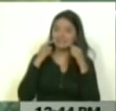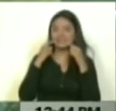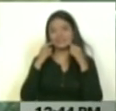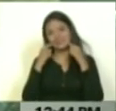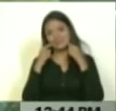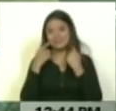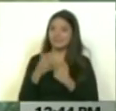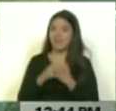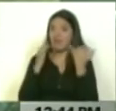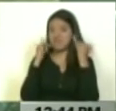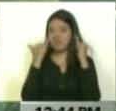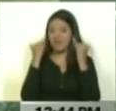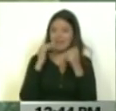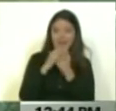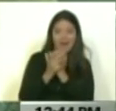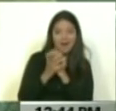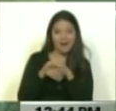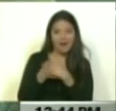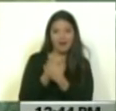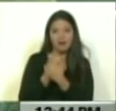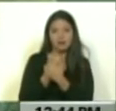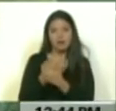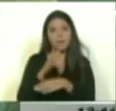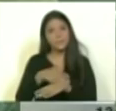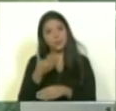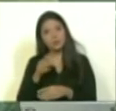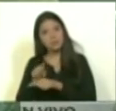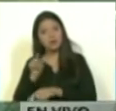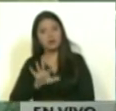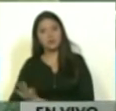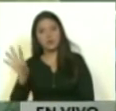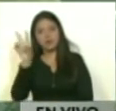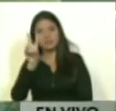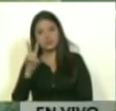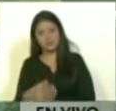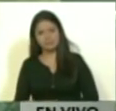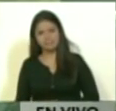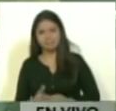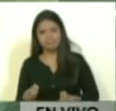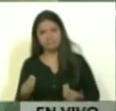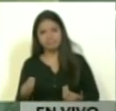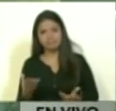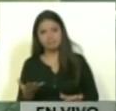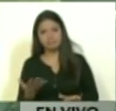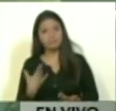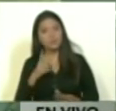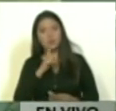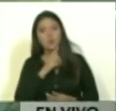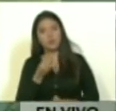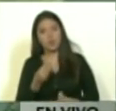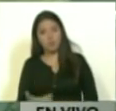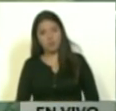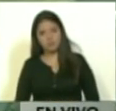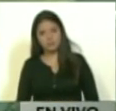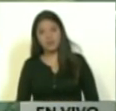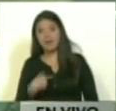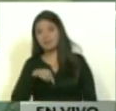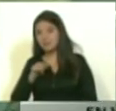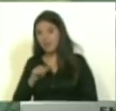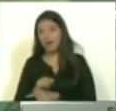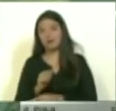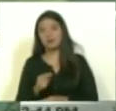haciendo fiesta por el daño que le estaban haciendo a Venezuela. ¿Cómo se puede llamar esto? Ataques